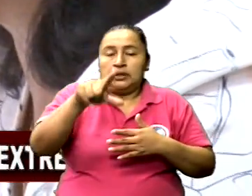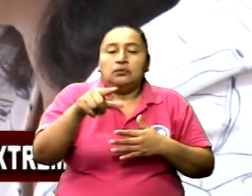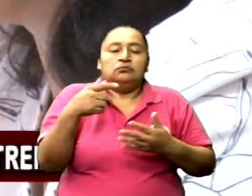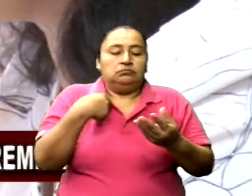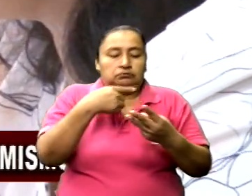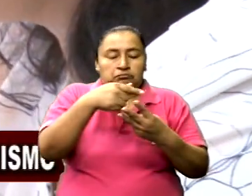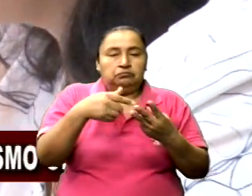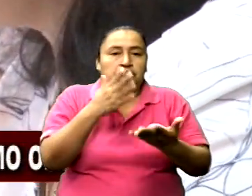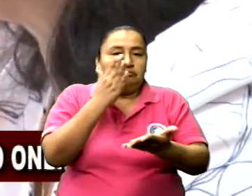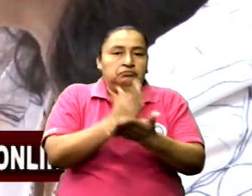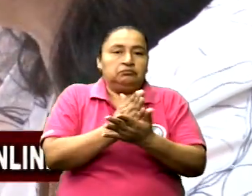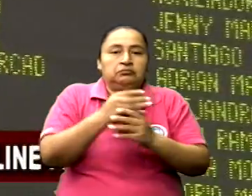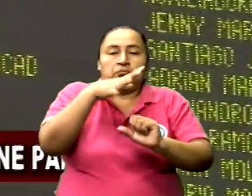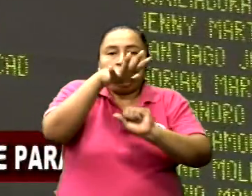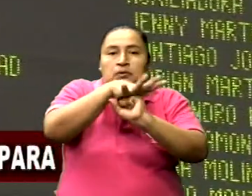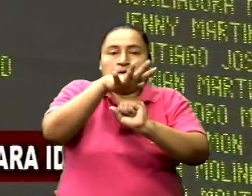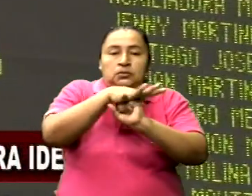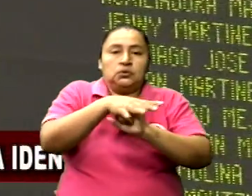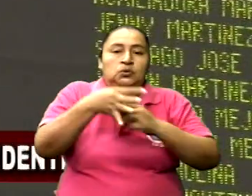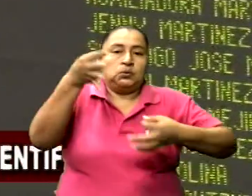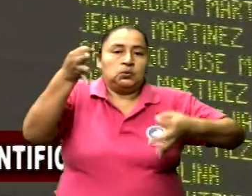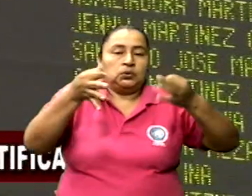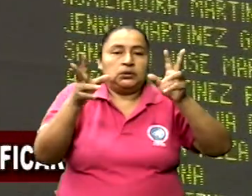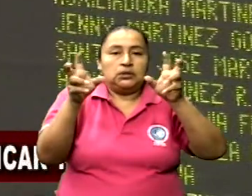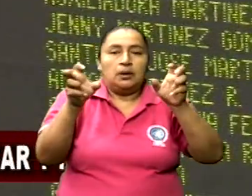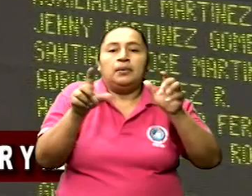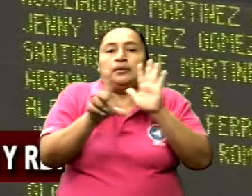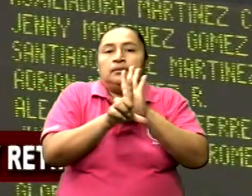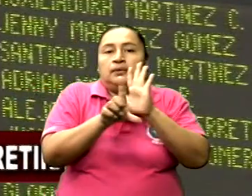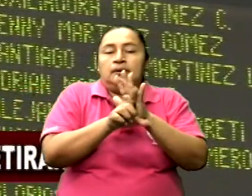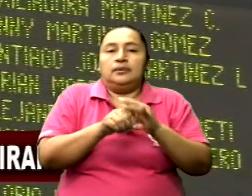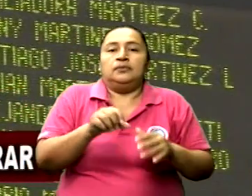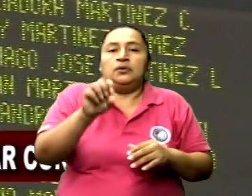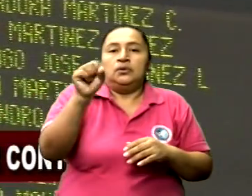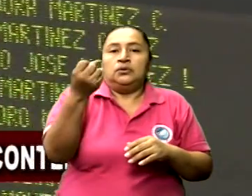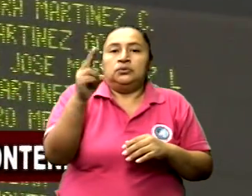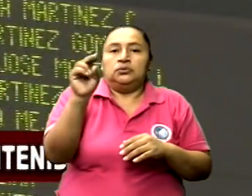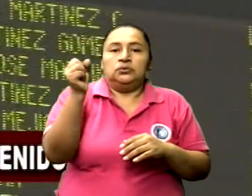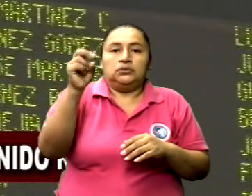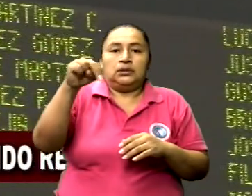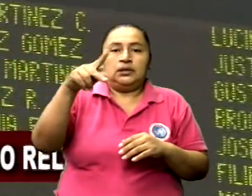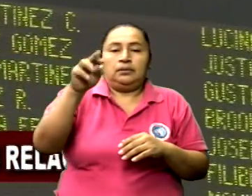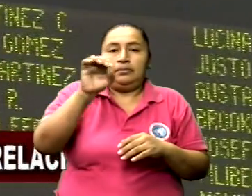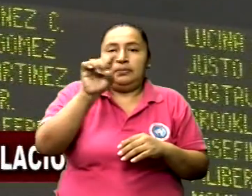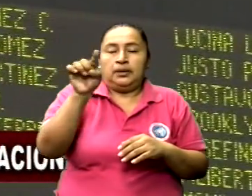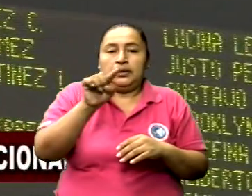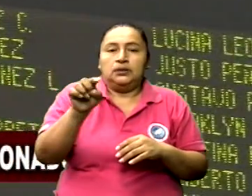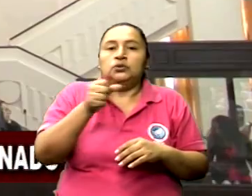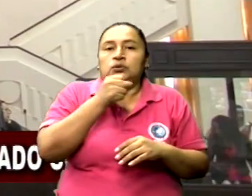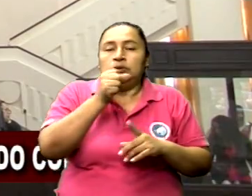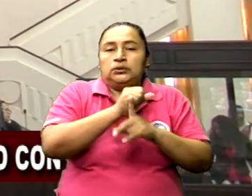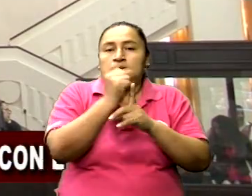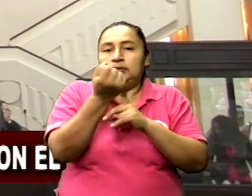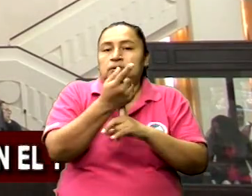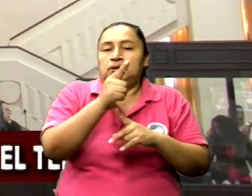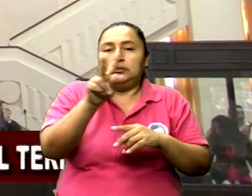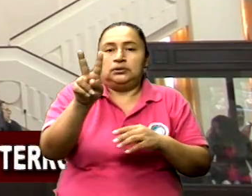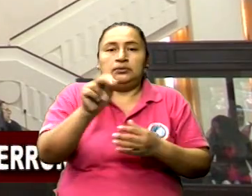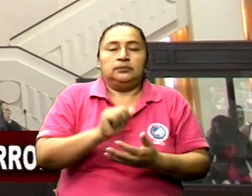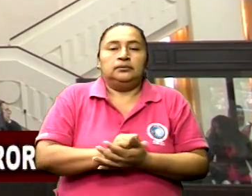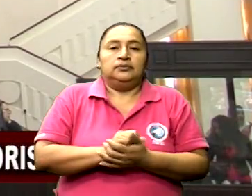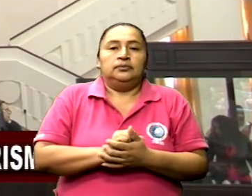fueron dictaminadas por la Comisión de Justicia y Asuntos Jurídicos. Susana Pérez Villalta,